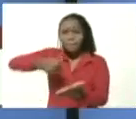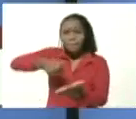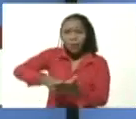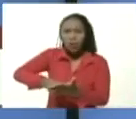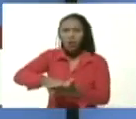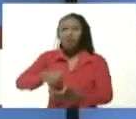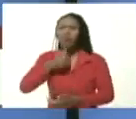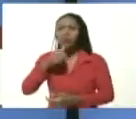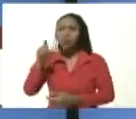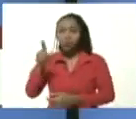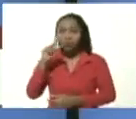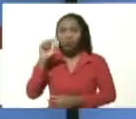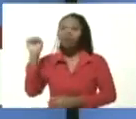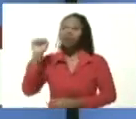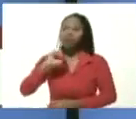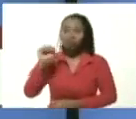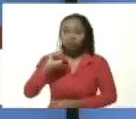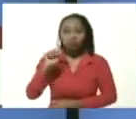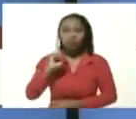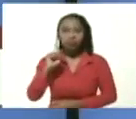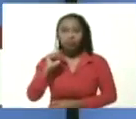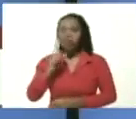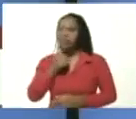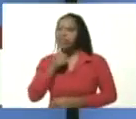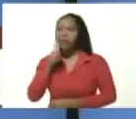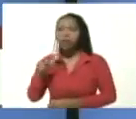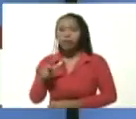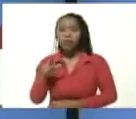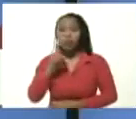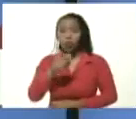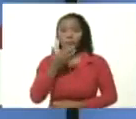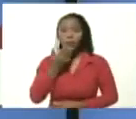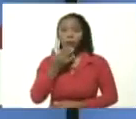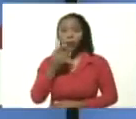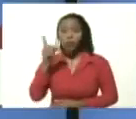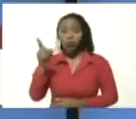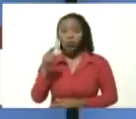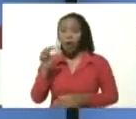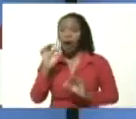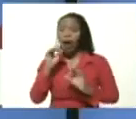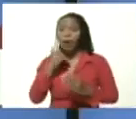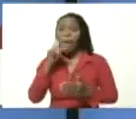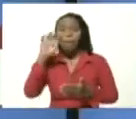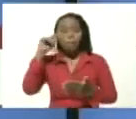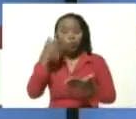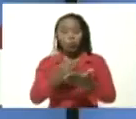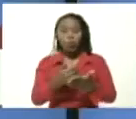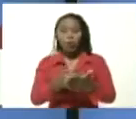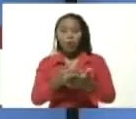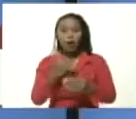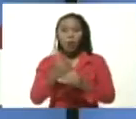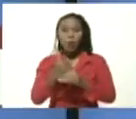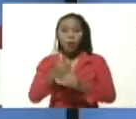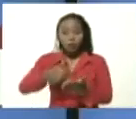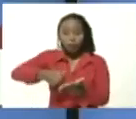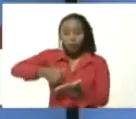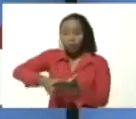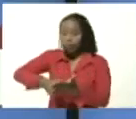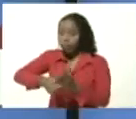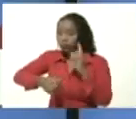saber su identidad. Sí. Aquí en Venezuela, si usted no pasa la pruebita de la huella dactilar,